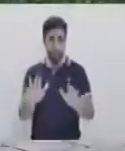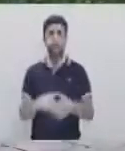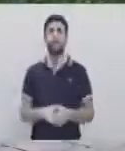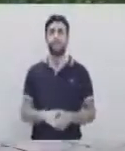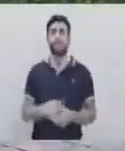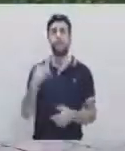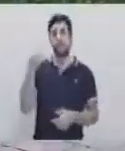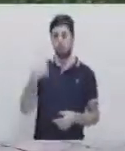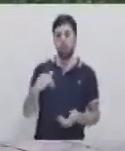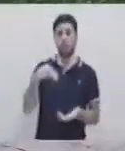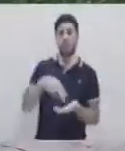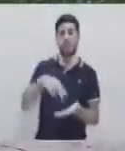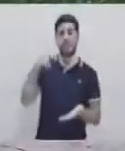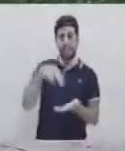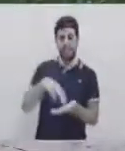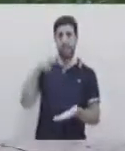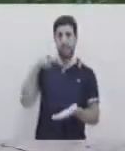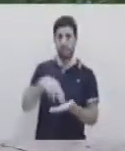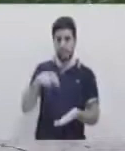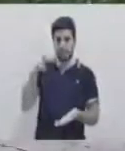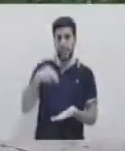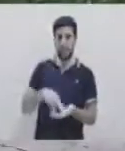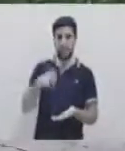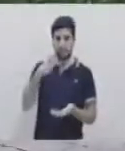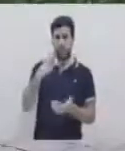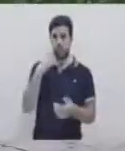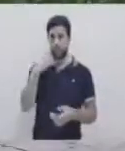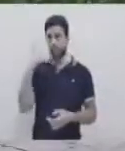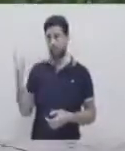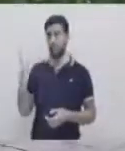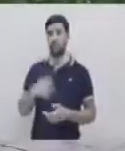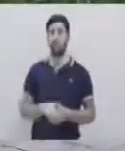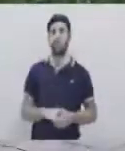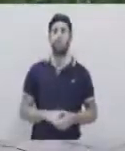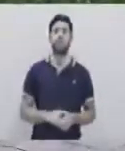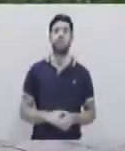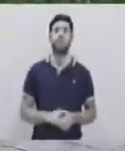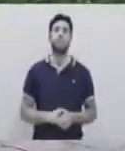Ok, vamos a saltar, separando y juntando pies.